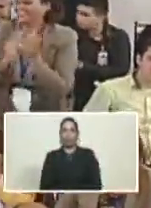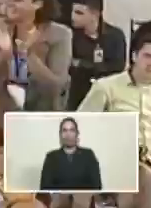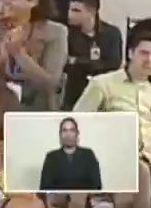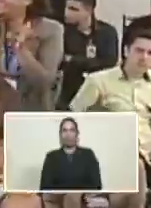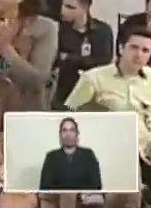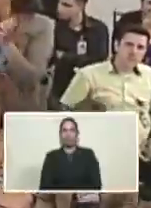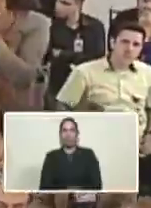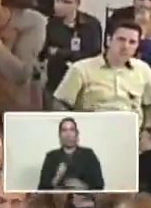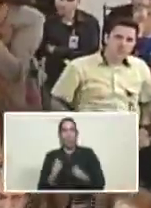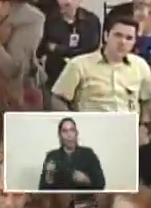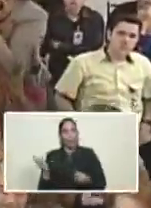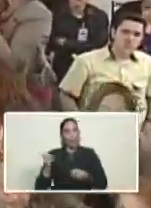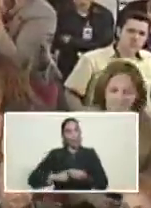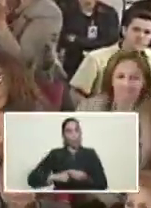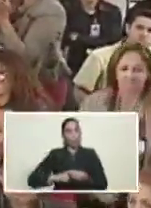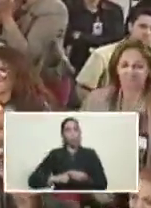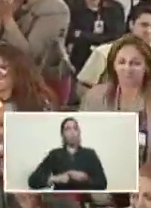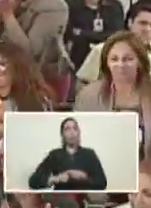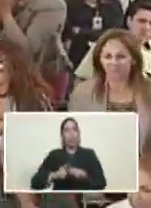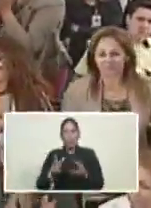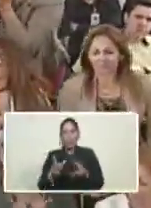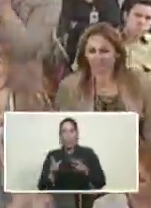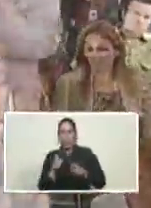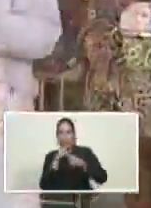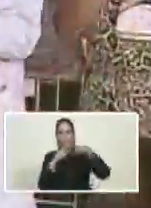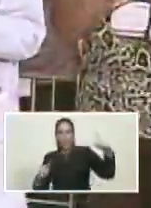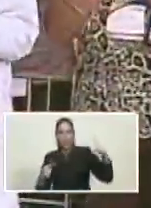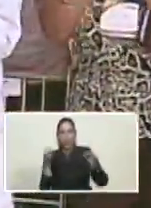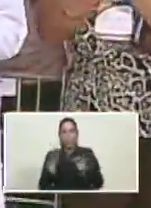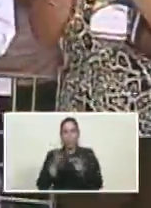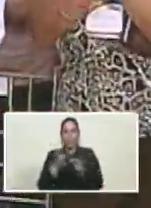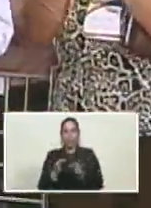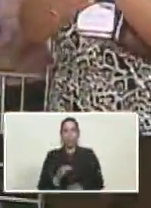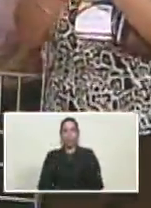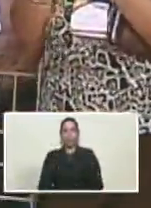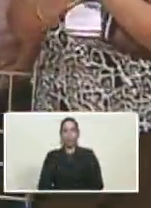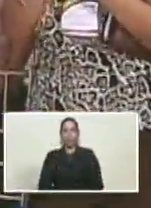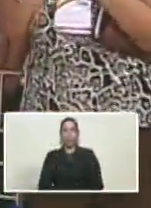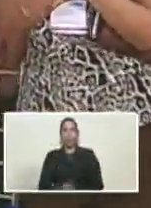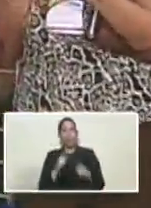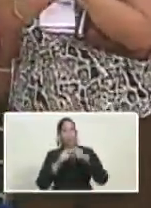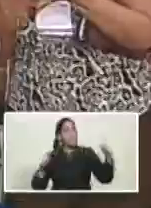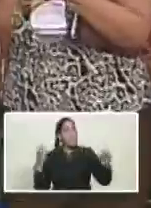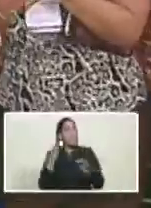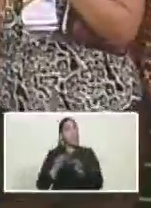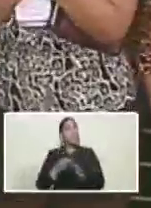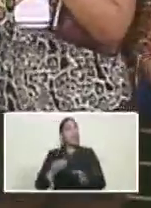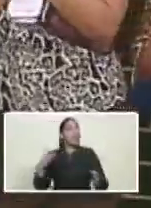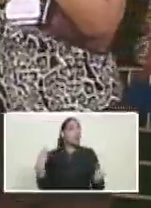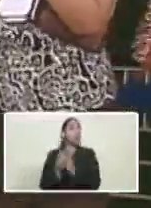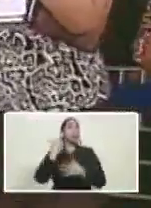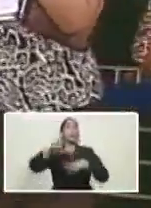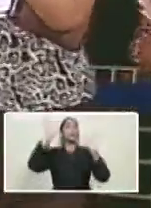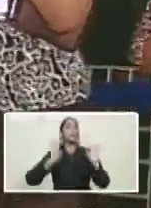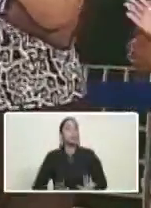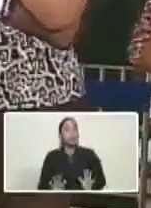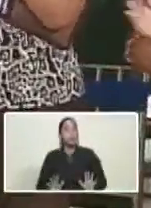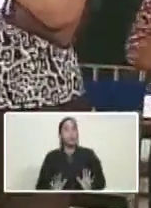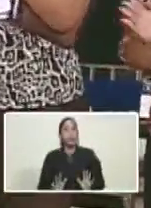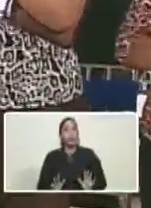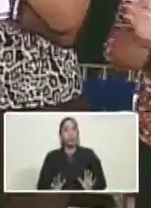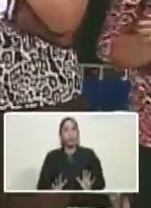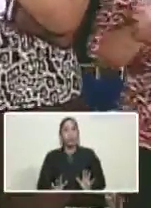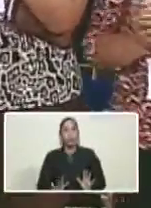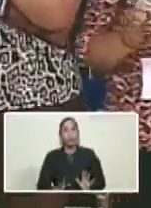Como anclamos el salario mínimo a medio Petro. Medio Petro le metimos, pues, con el salario mínimo.